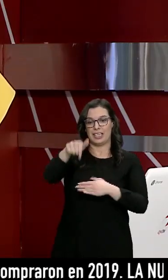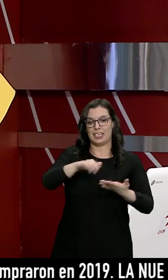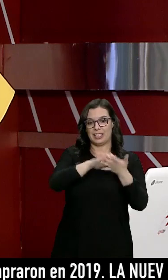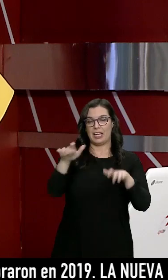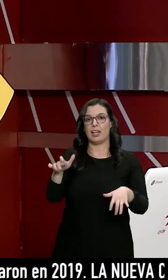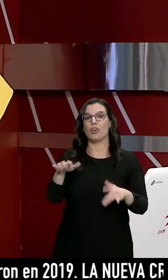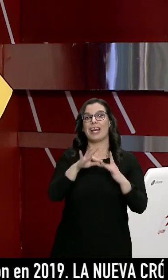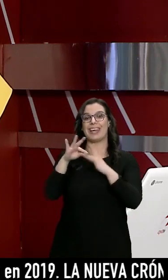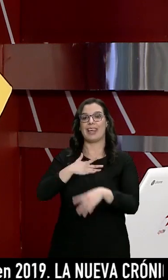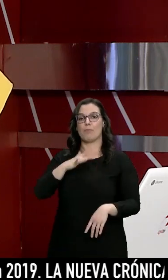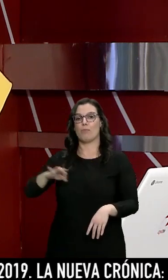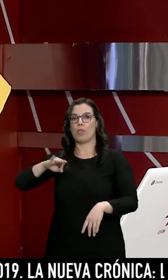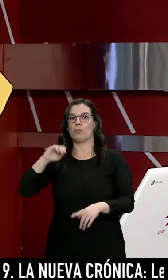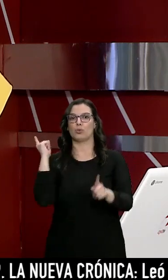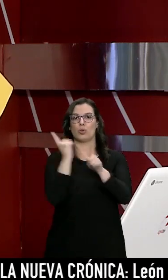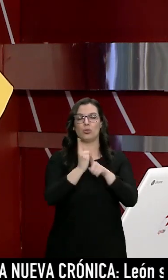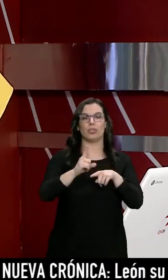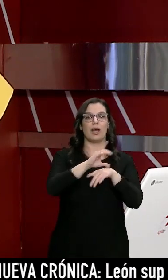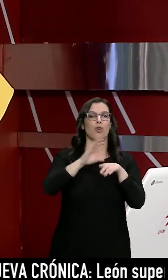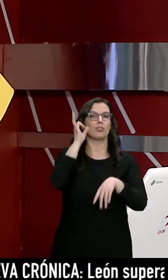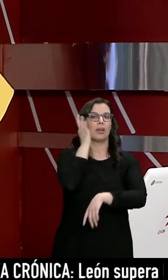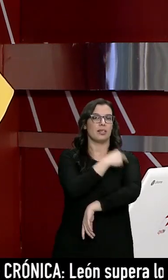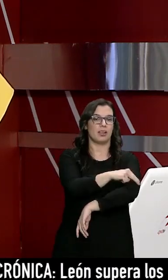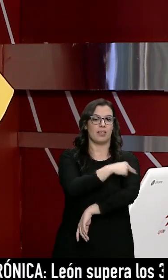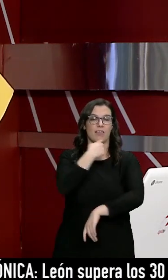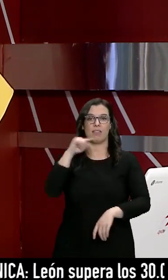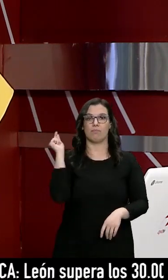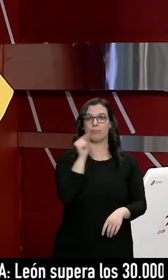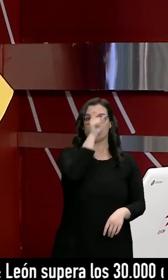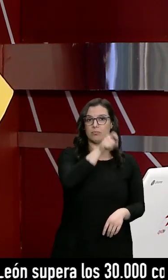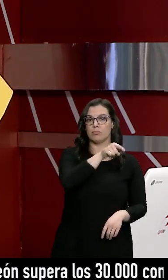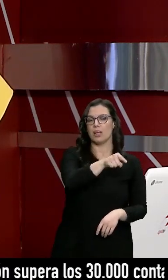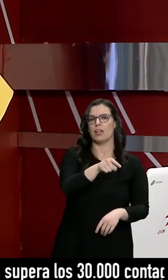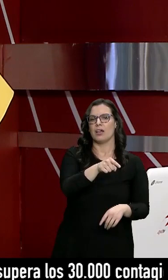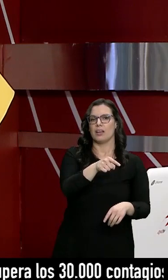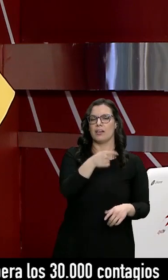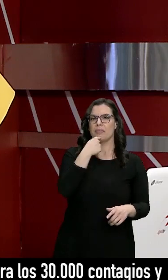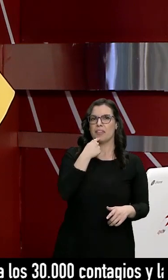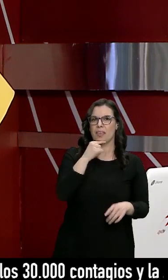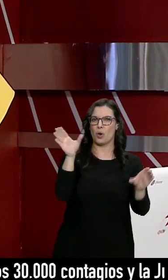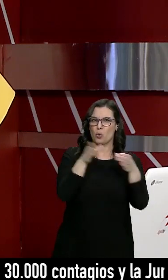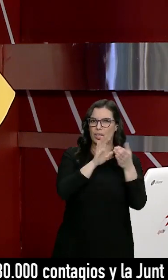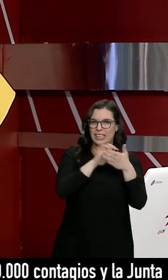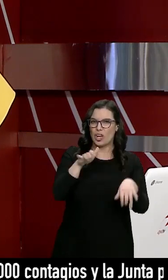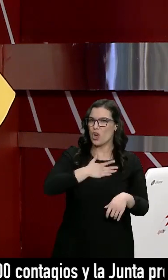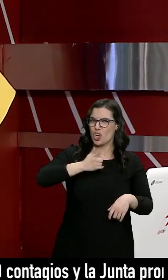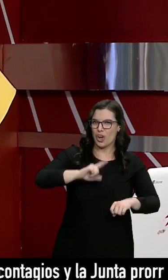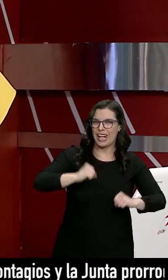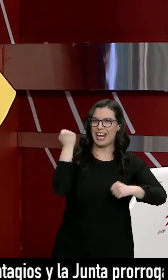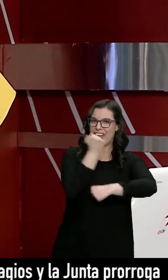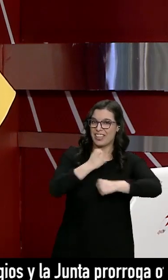León a la consejera de Sanidad. Pablo Fernández le reprocha a Verónica Casado que haya negado que la Junta intentara salvar la